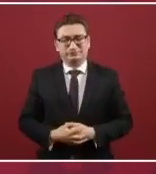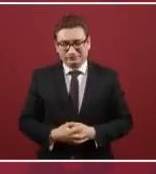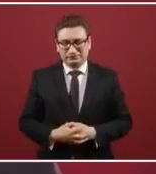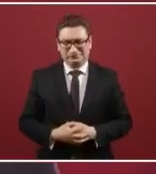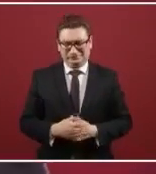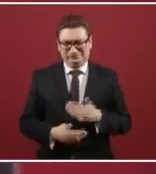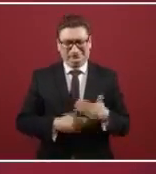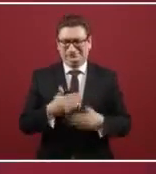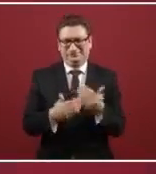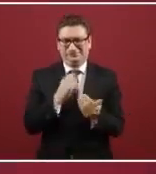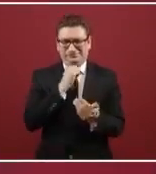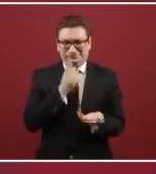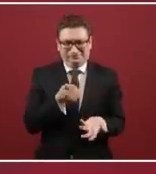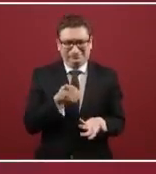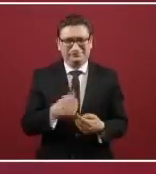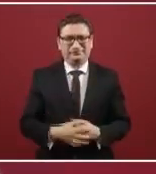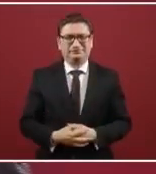pues no hubo avances.